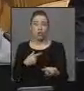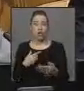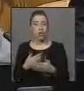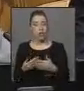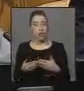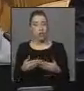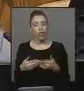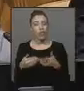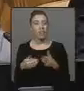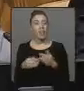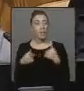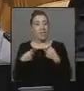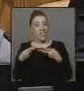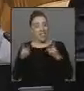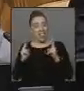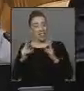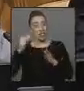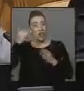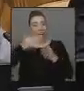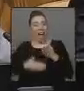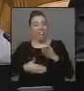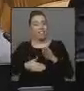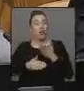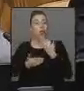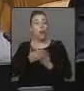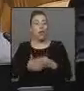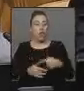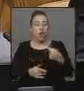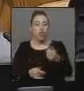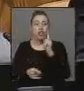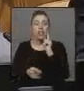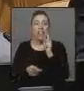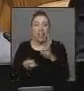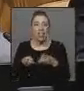donde termina el derecho de uno es cuando empieza el derecho del otro.